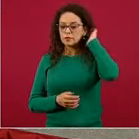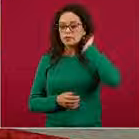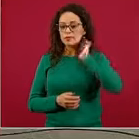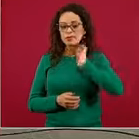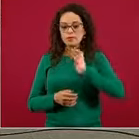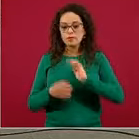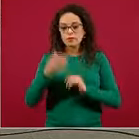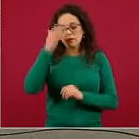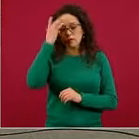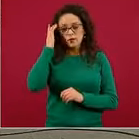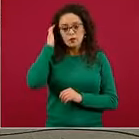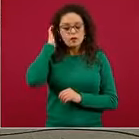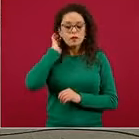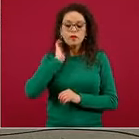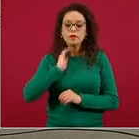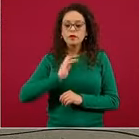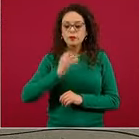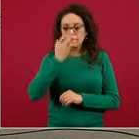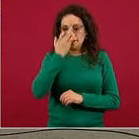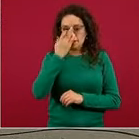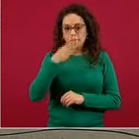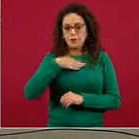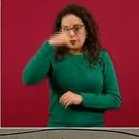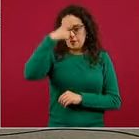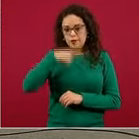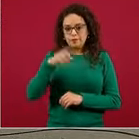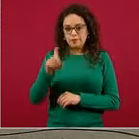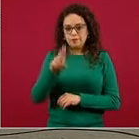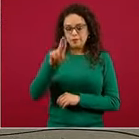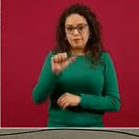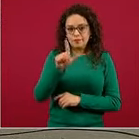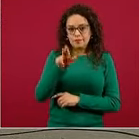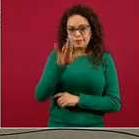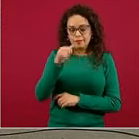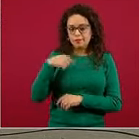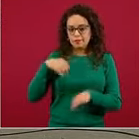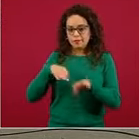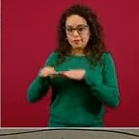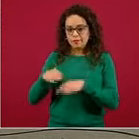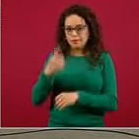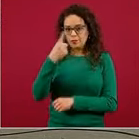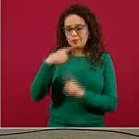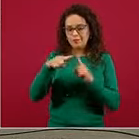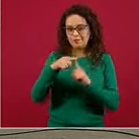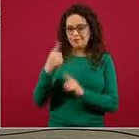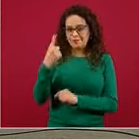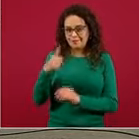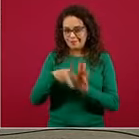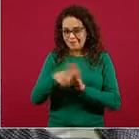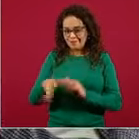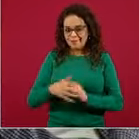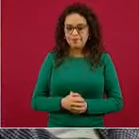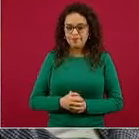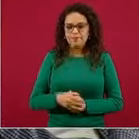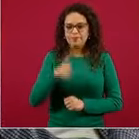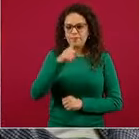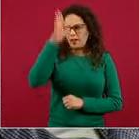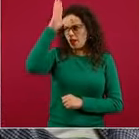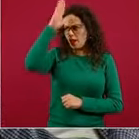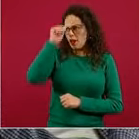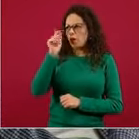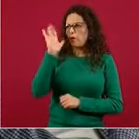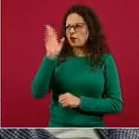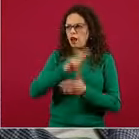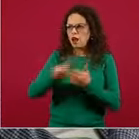Buenas noches, doctora Lomía. Carlos Avaroa, del 1+1. La pregunta es al respecto del acuerdo que hay con la farmacéutica Pfizer, que ya